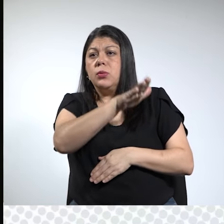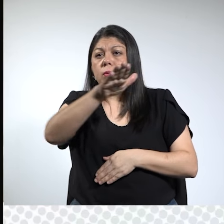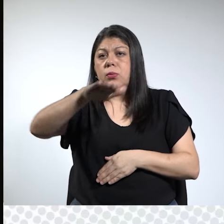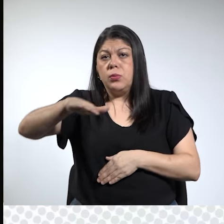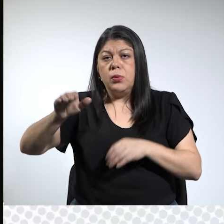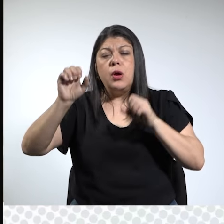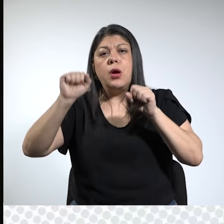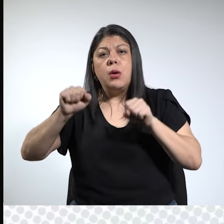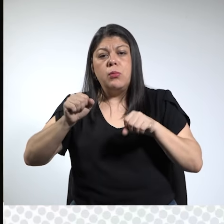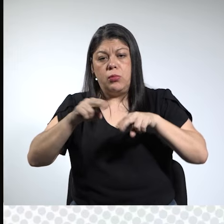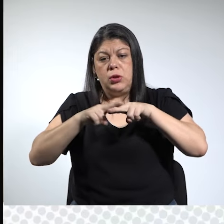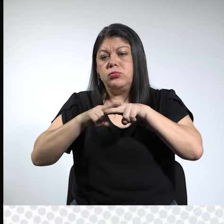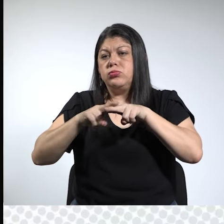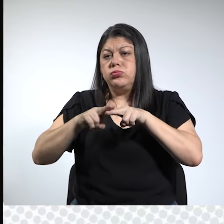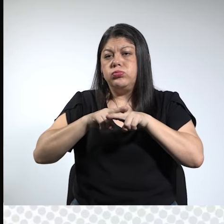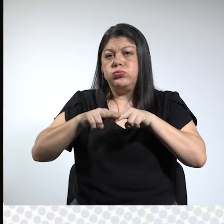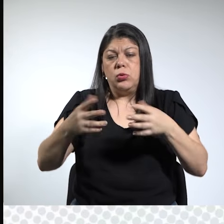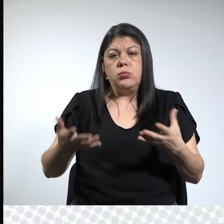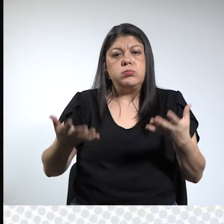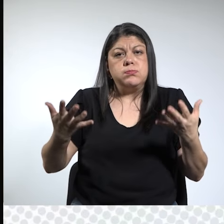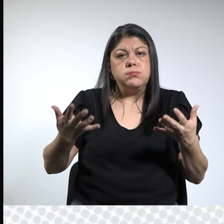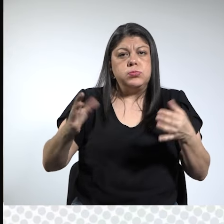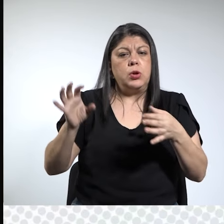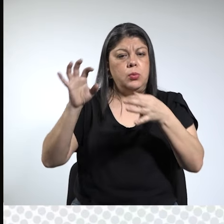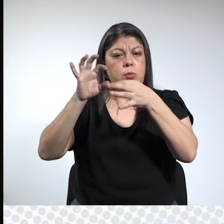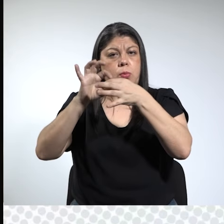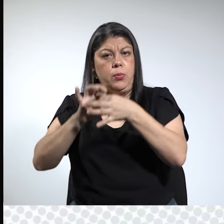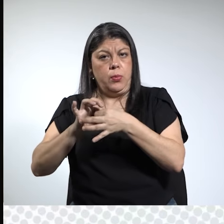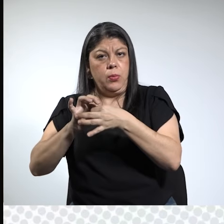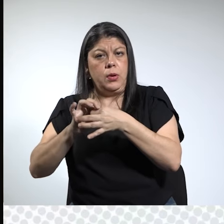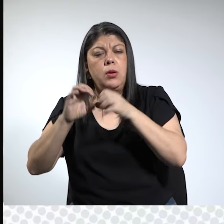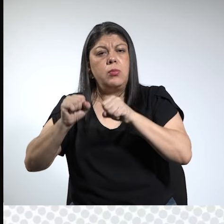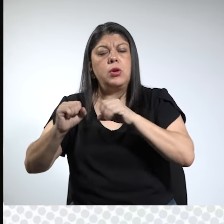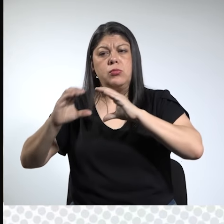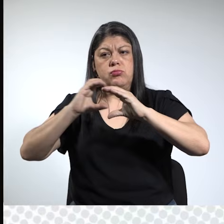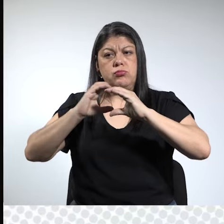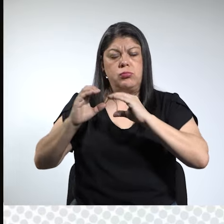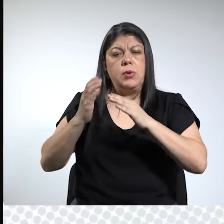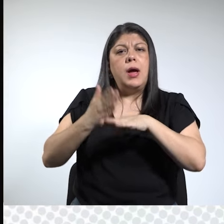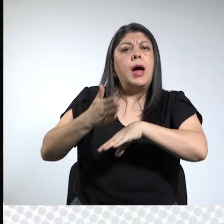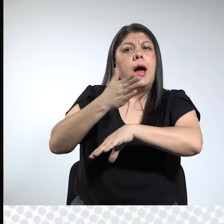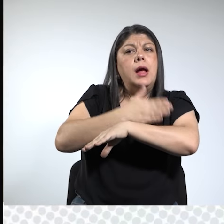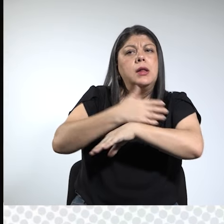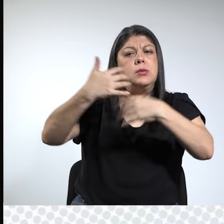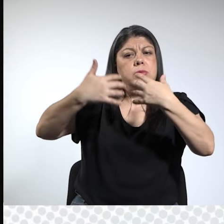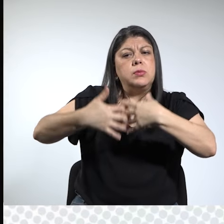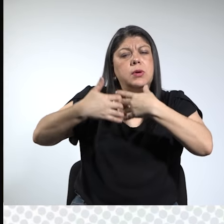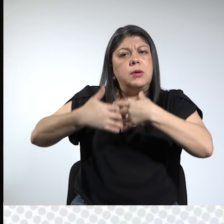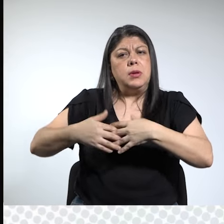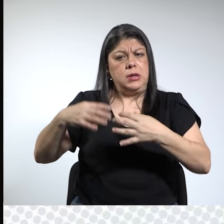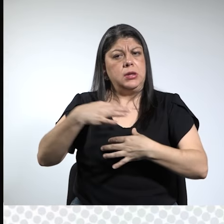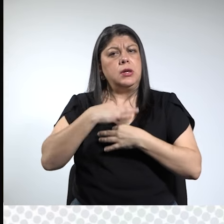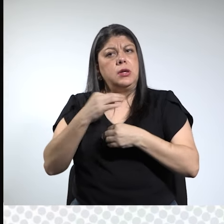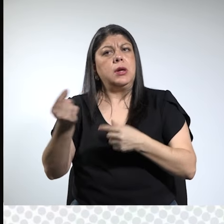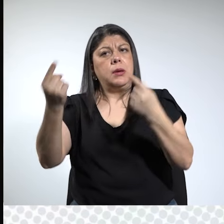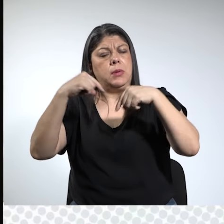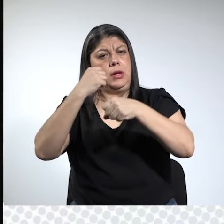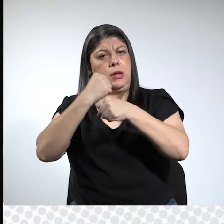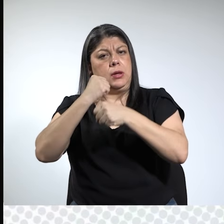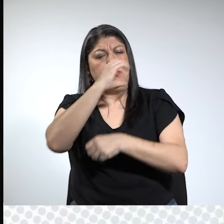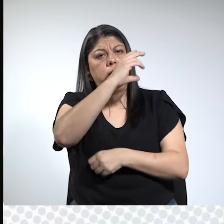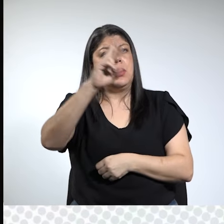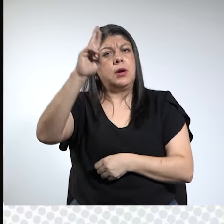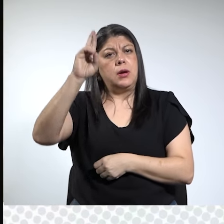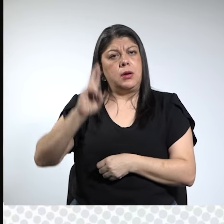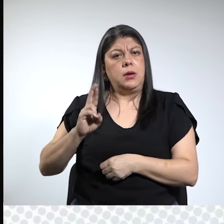usted mueve un ferrocarril de carga interoceánico que conecte de lado a lado. Ya habían algunas empresas que tenían interés en venir a hacerlo en Costa Rica. De